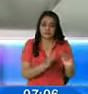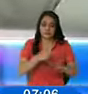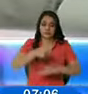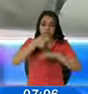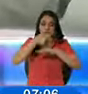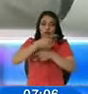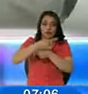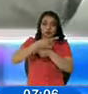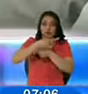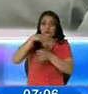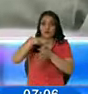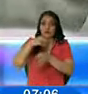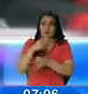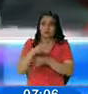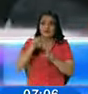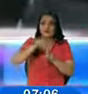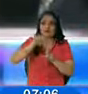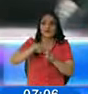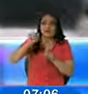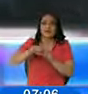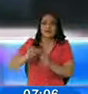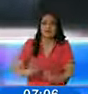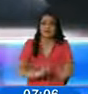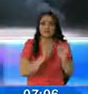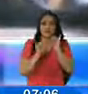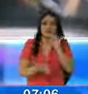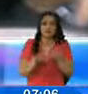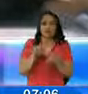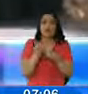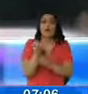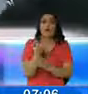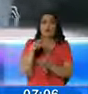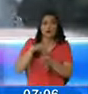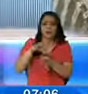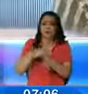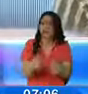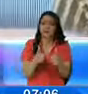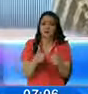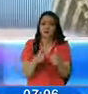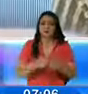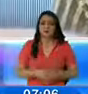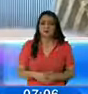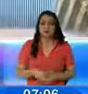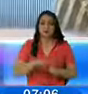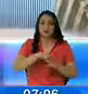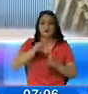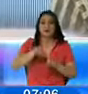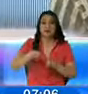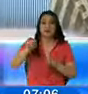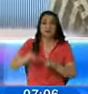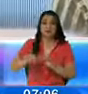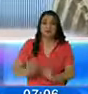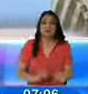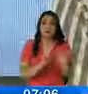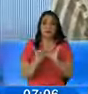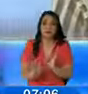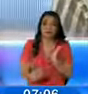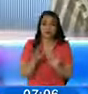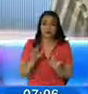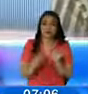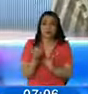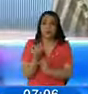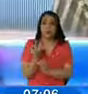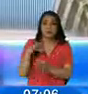defiende el sistema informático utilizado para el escrutinio el Día de las votaciones el sistema informático de escrutinios no